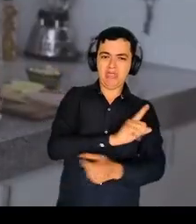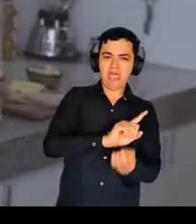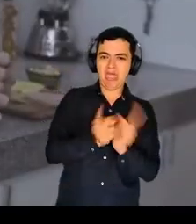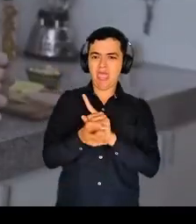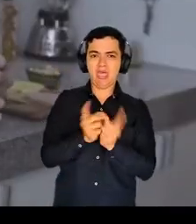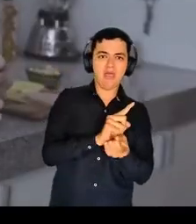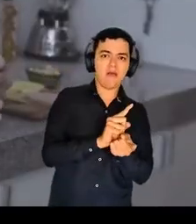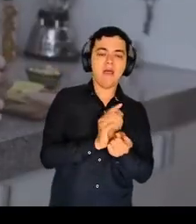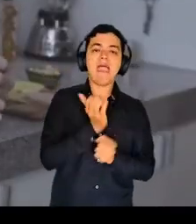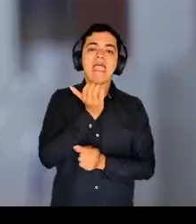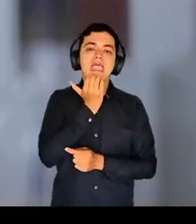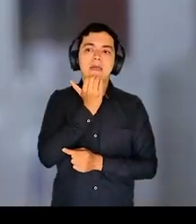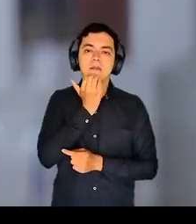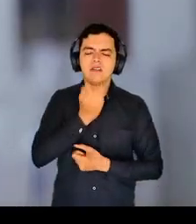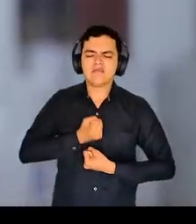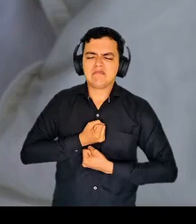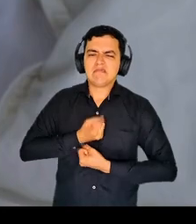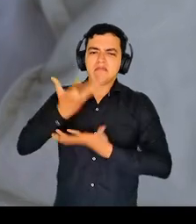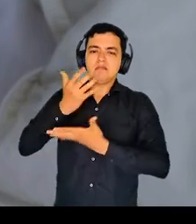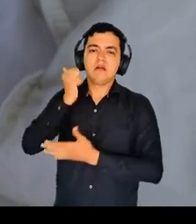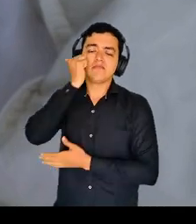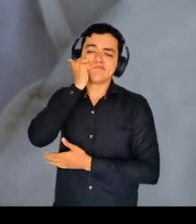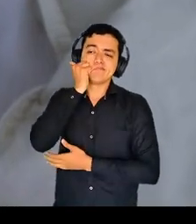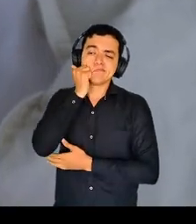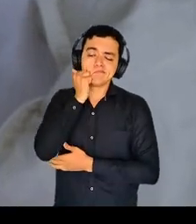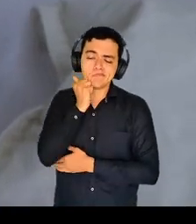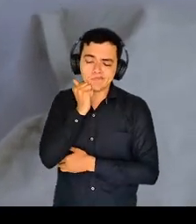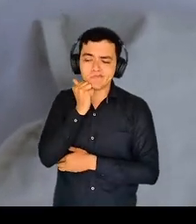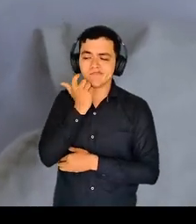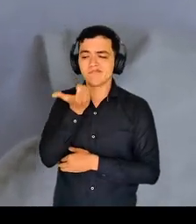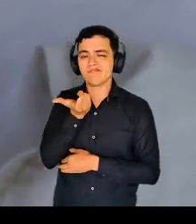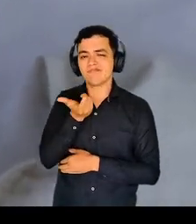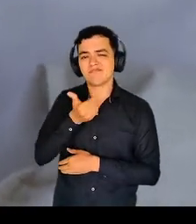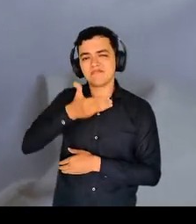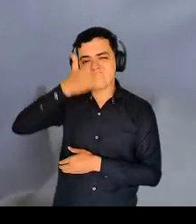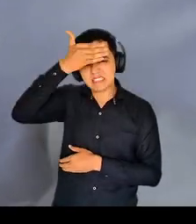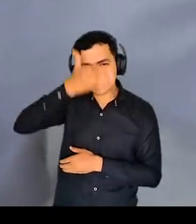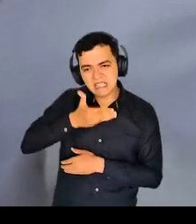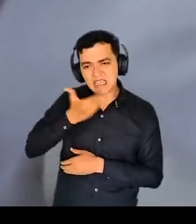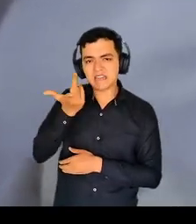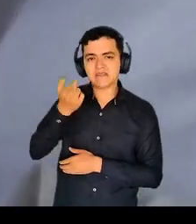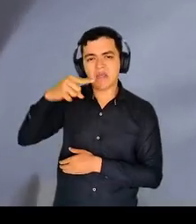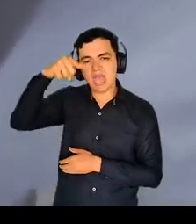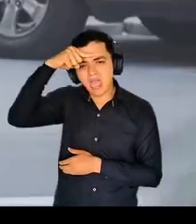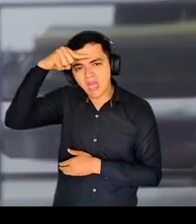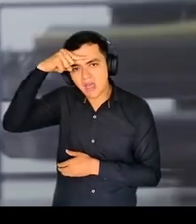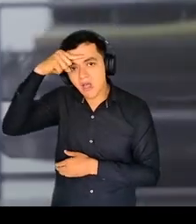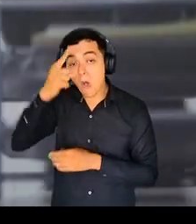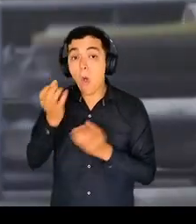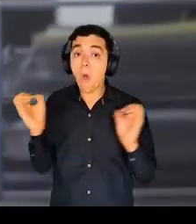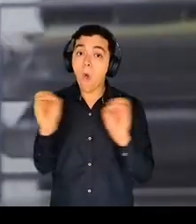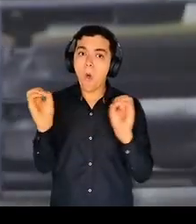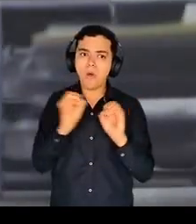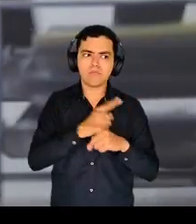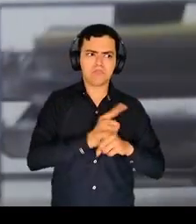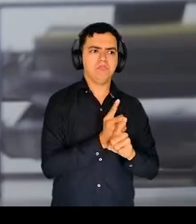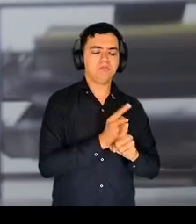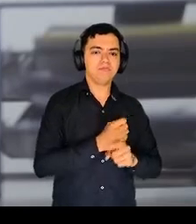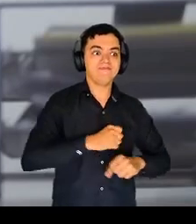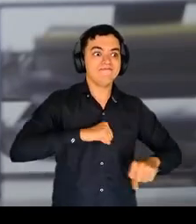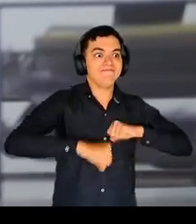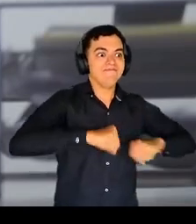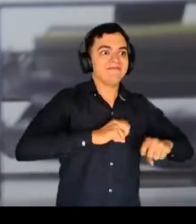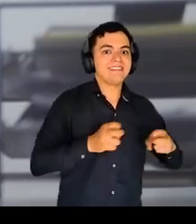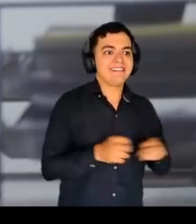drásticos, ya sea por expresar mucha tristeza y melancolía o por tener un momento de euforia o exceso de